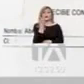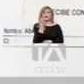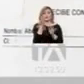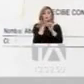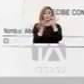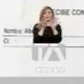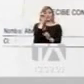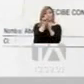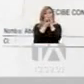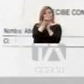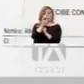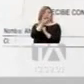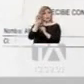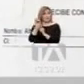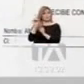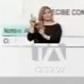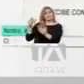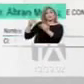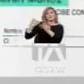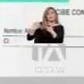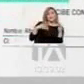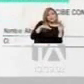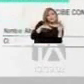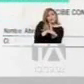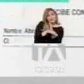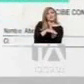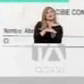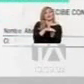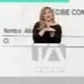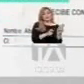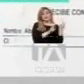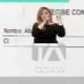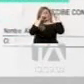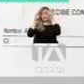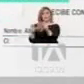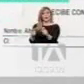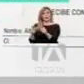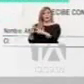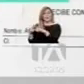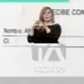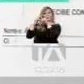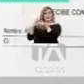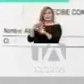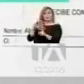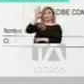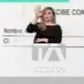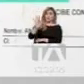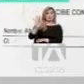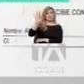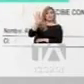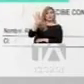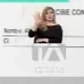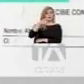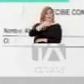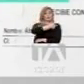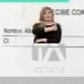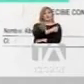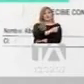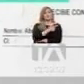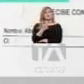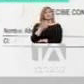2020, Denis Rezabala, encargado de la bodega, realizó una entrega en calidad de préstamo de 9 unidades de Tocilizumab